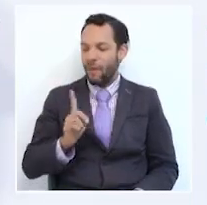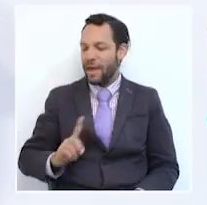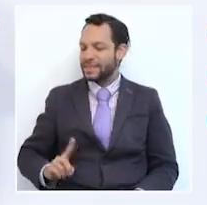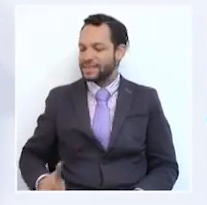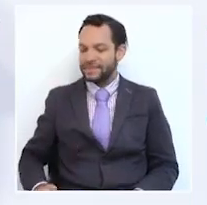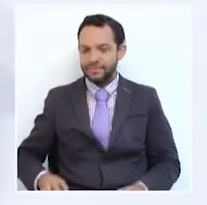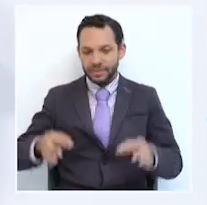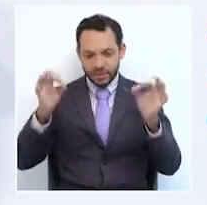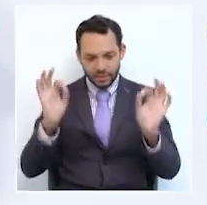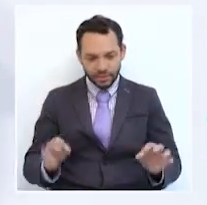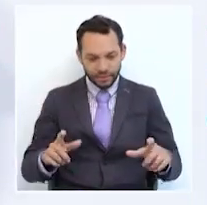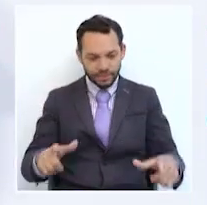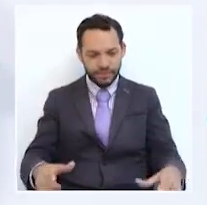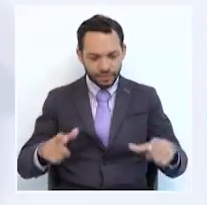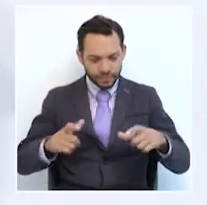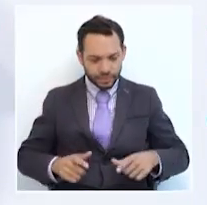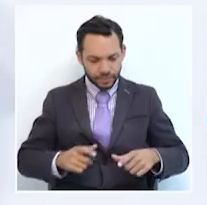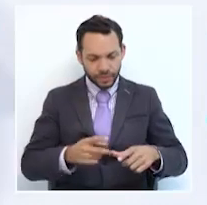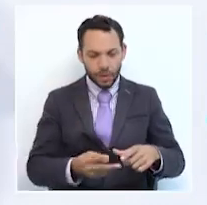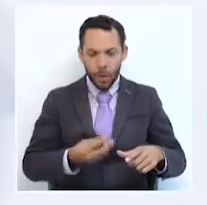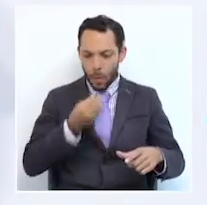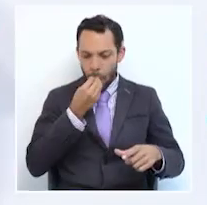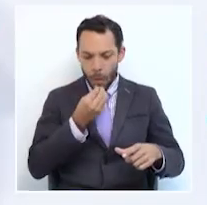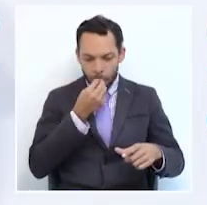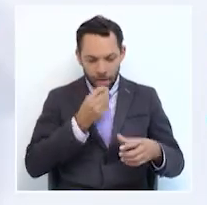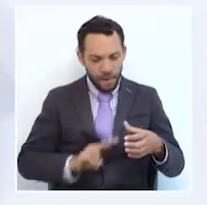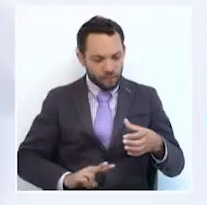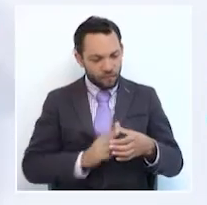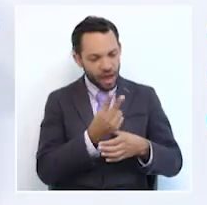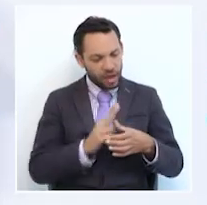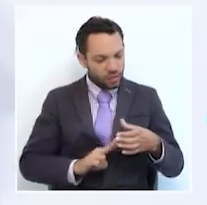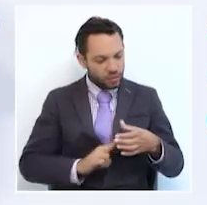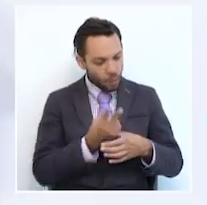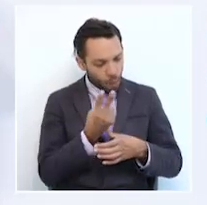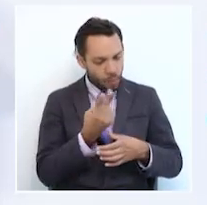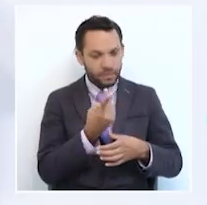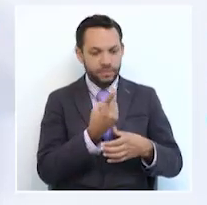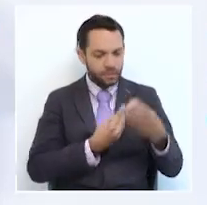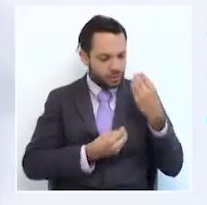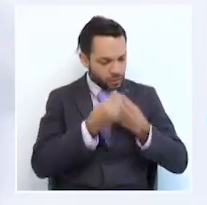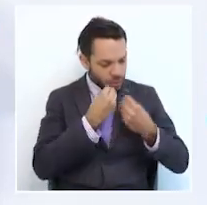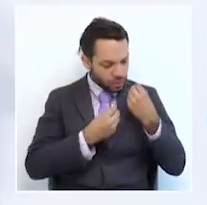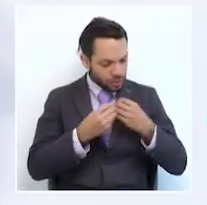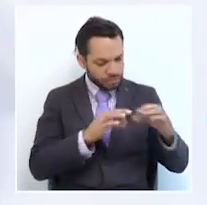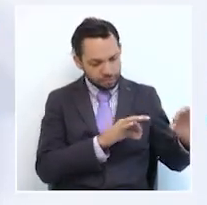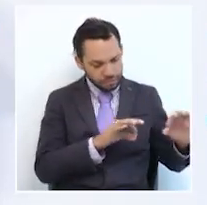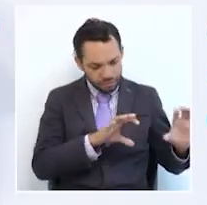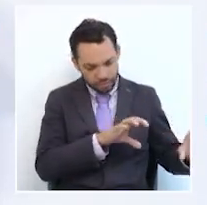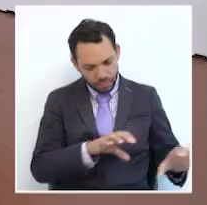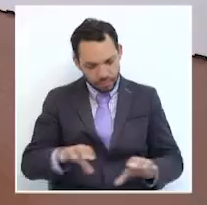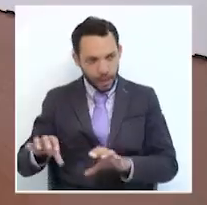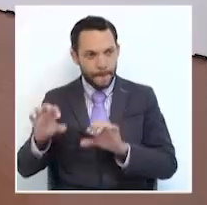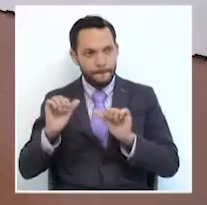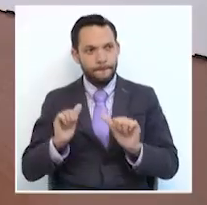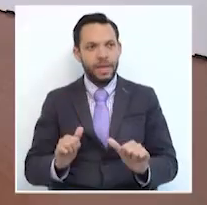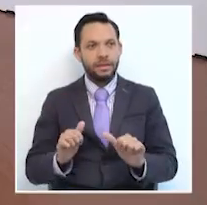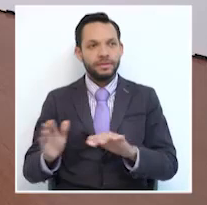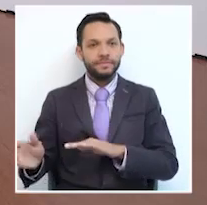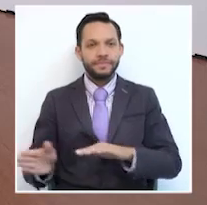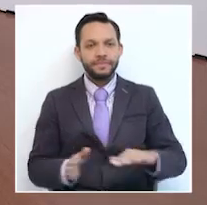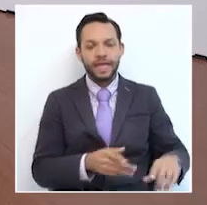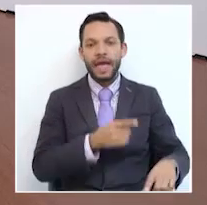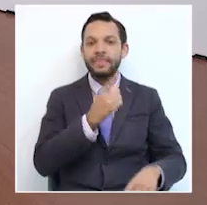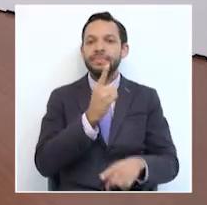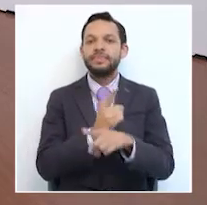los las verduras las frutas que permiten que las bacterias se reproduzcan mejor bien es tiempo muy rápido